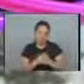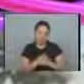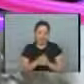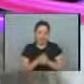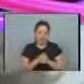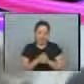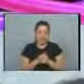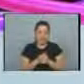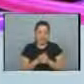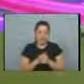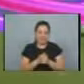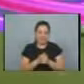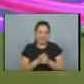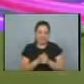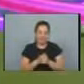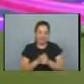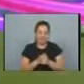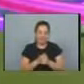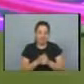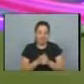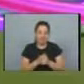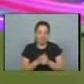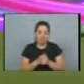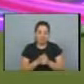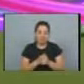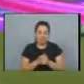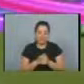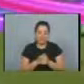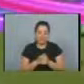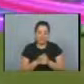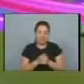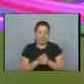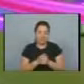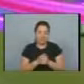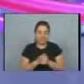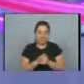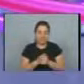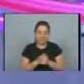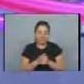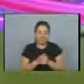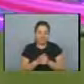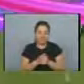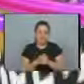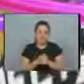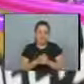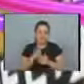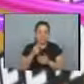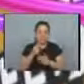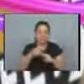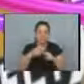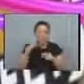la gigante. Alberto Jorquera nos escribe y también El Balazo desde